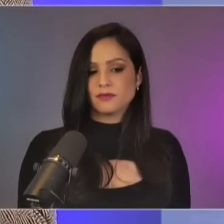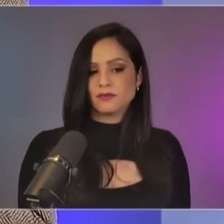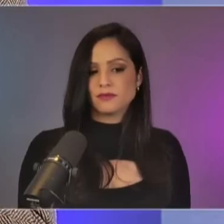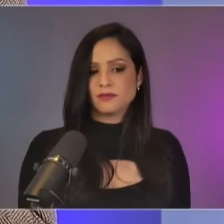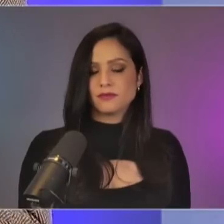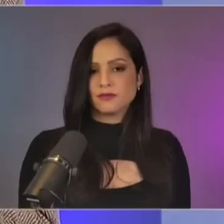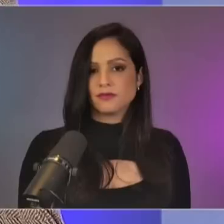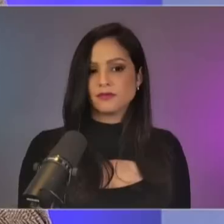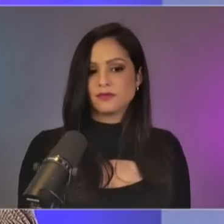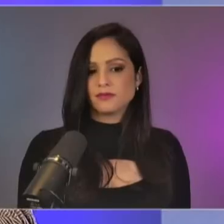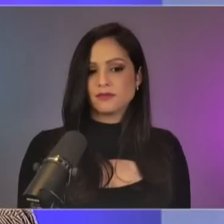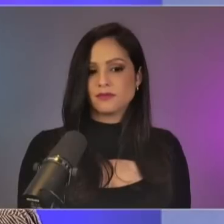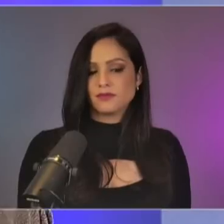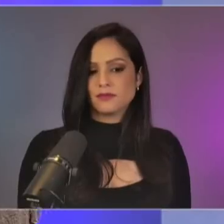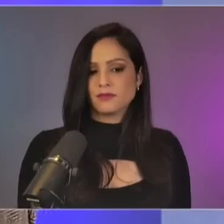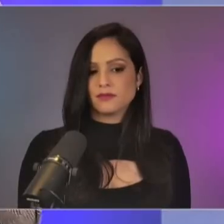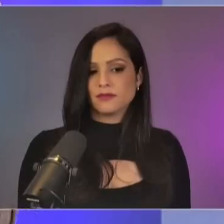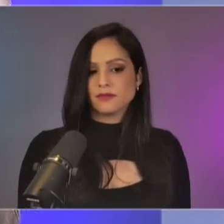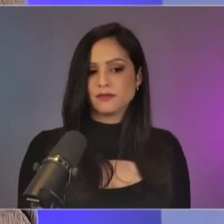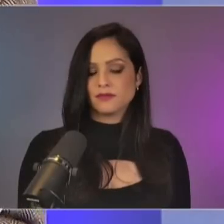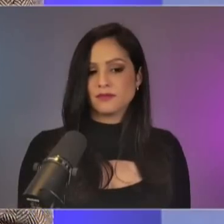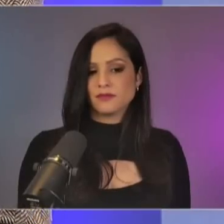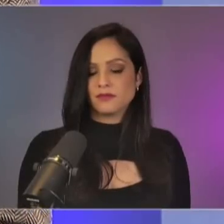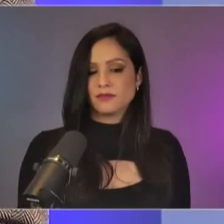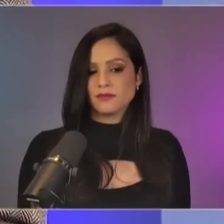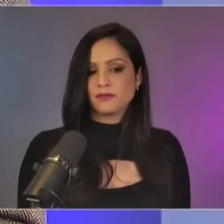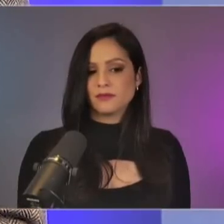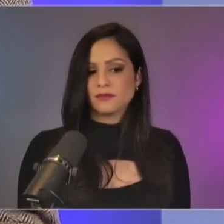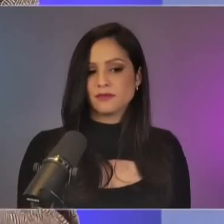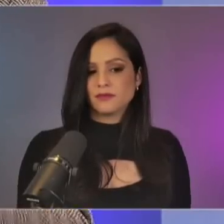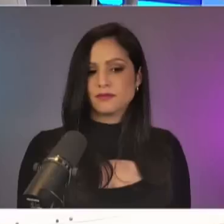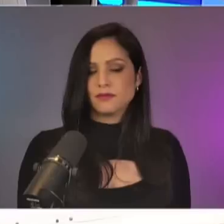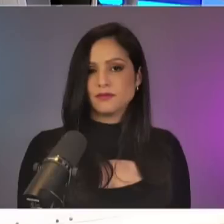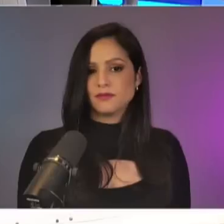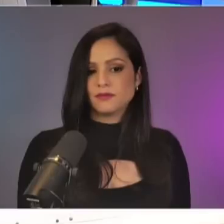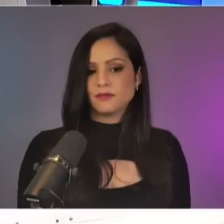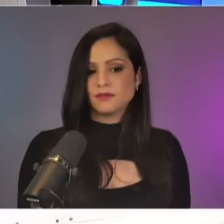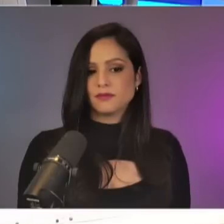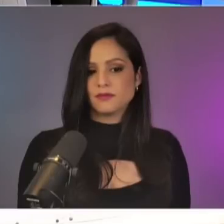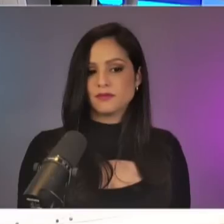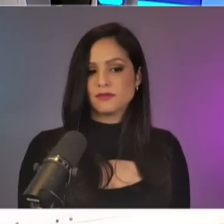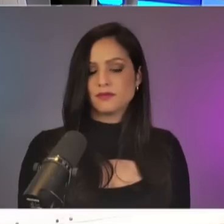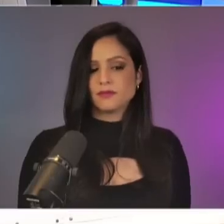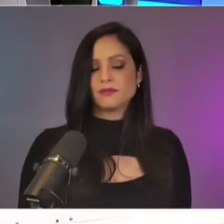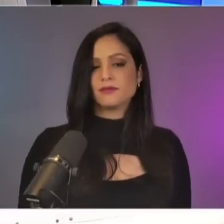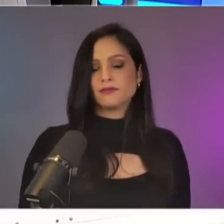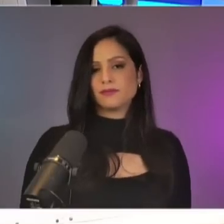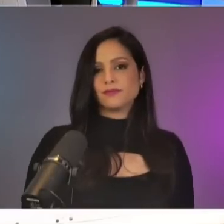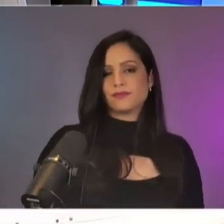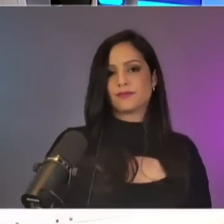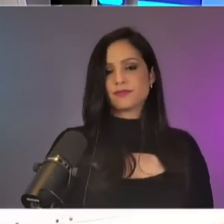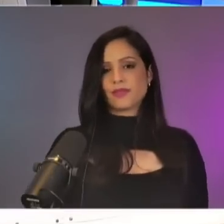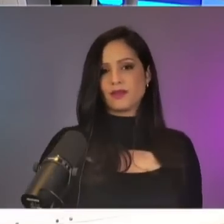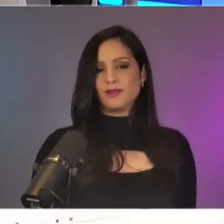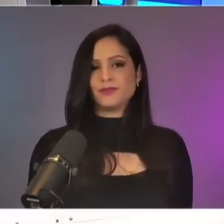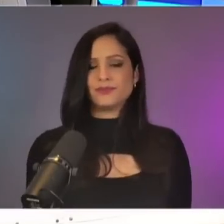cortamos la piel y tratamos la piel porque la piel forma parte de lo que hacemos en ese entonces qué dicen ustedes porque hay dos